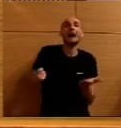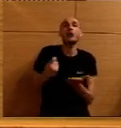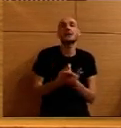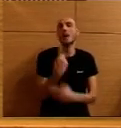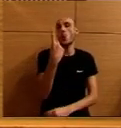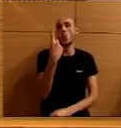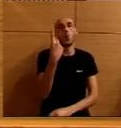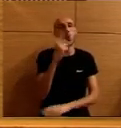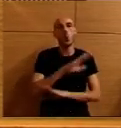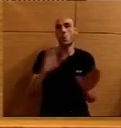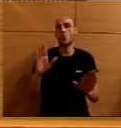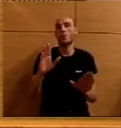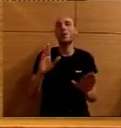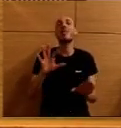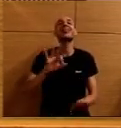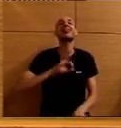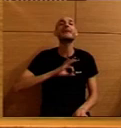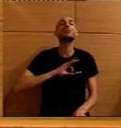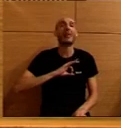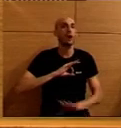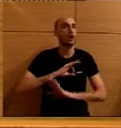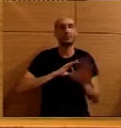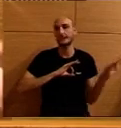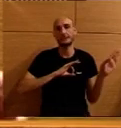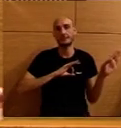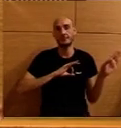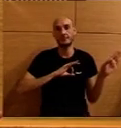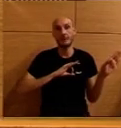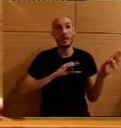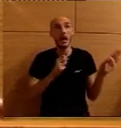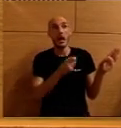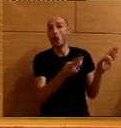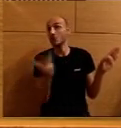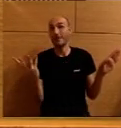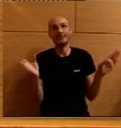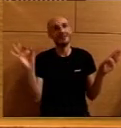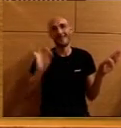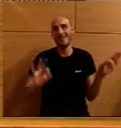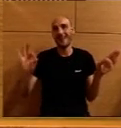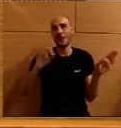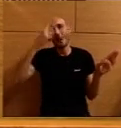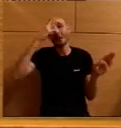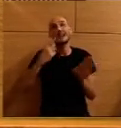Diputación. Los demás vamos en representación de la Diputación, pero accionista solo hay uno.